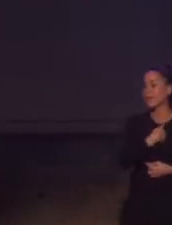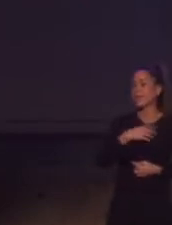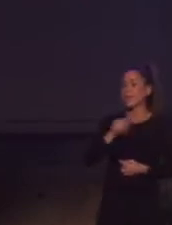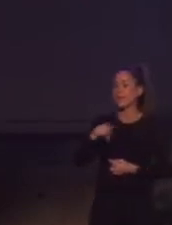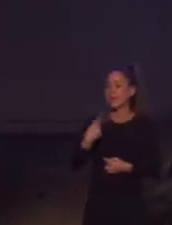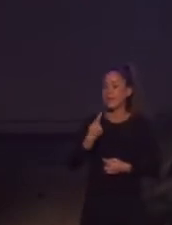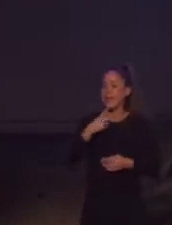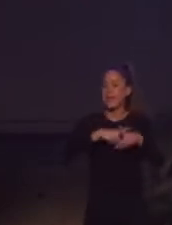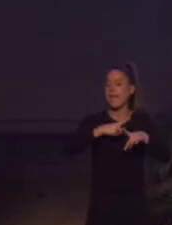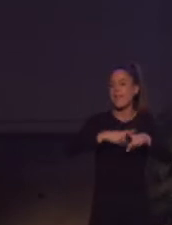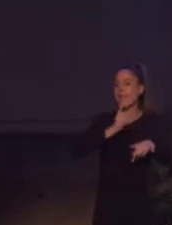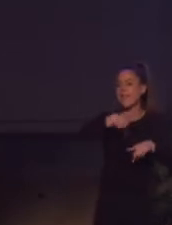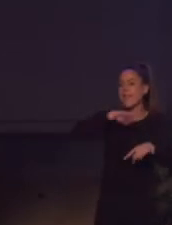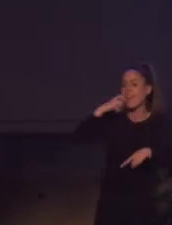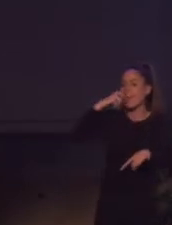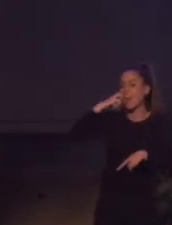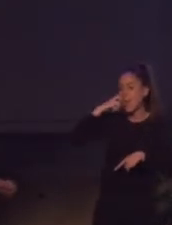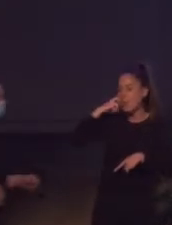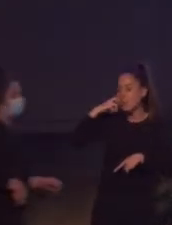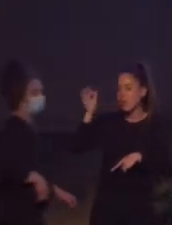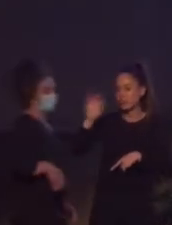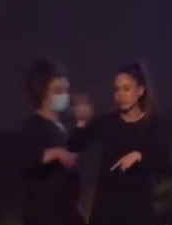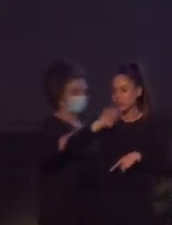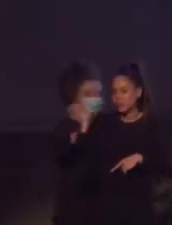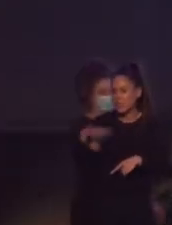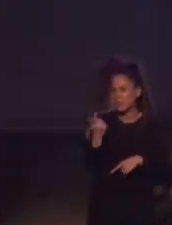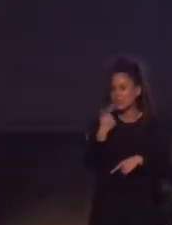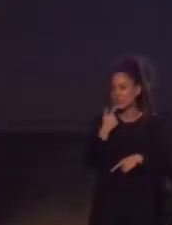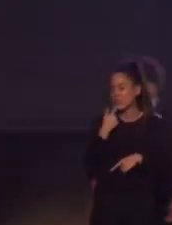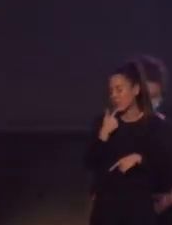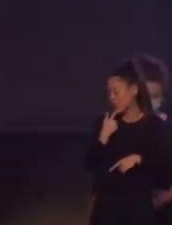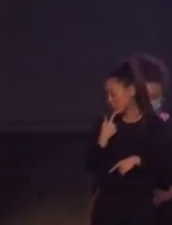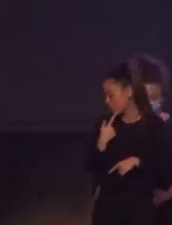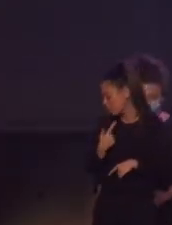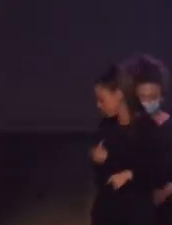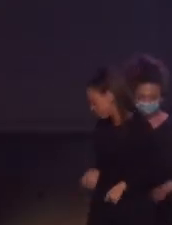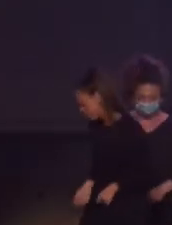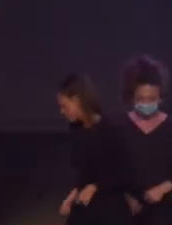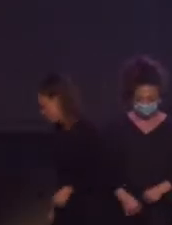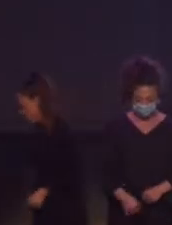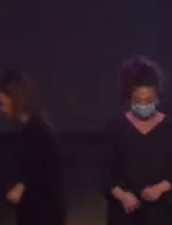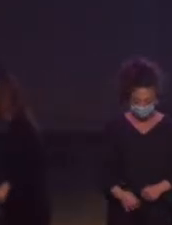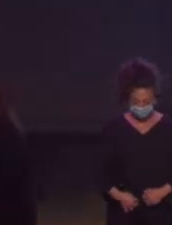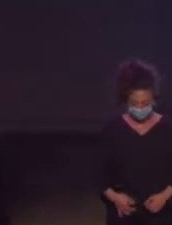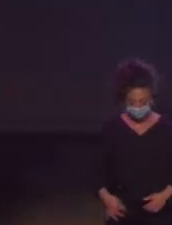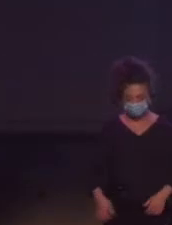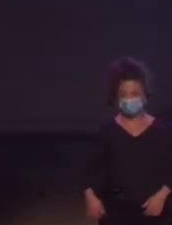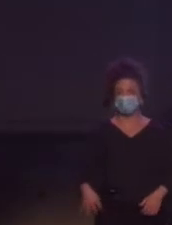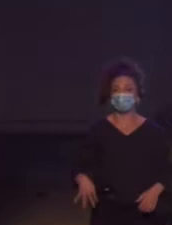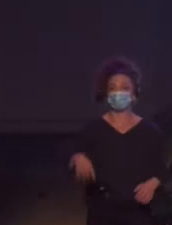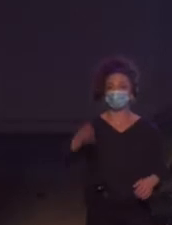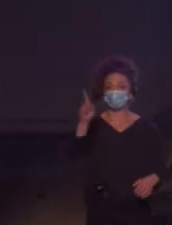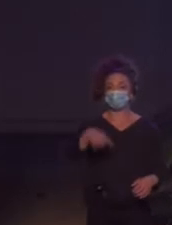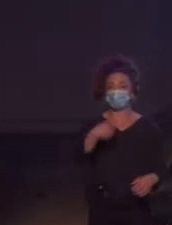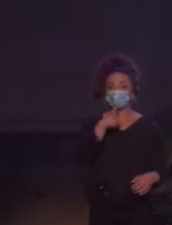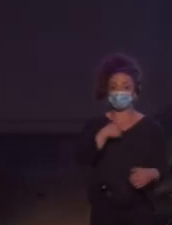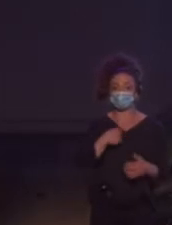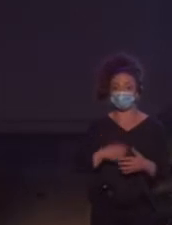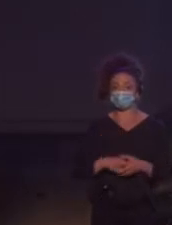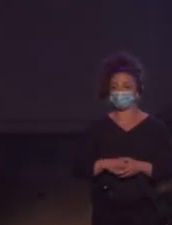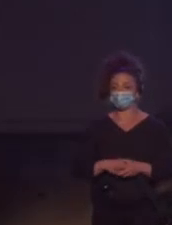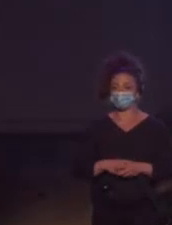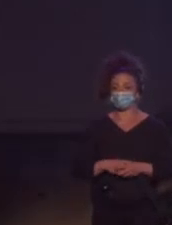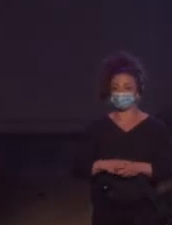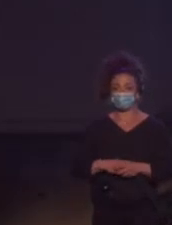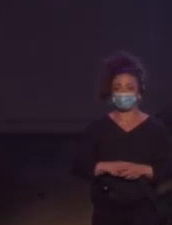capaz-incapaz, blanco-racializado y nos dice justamente además que las binomios, categorías, el binarismo